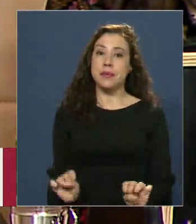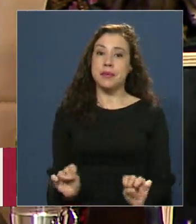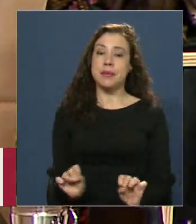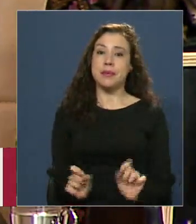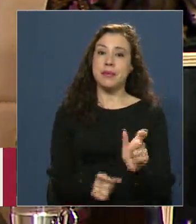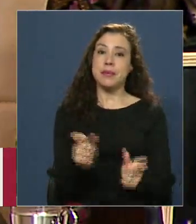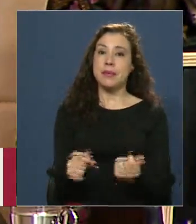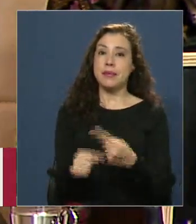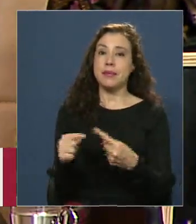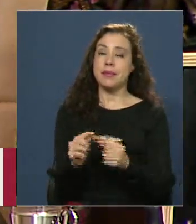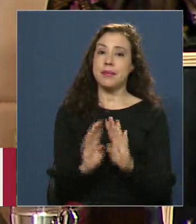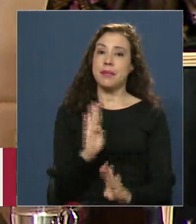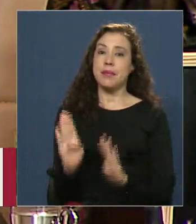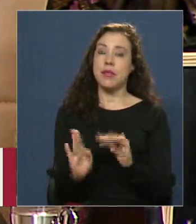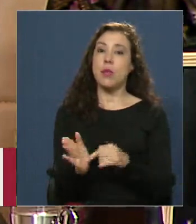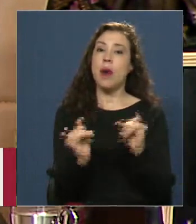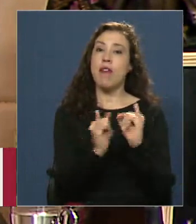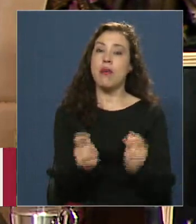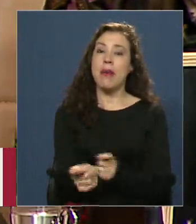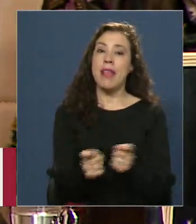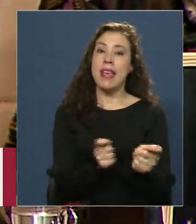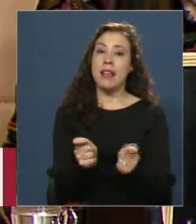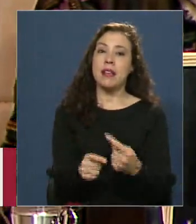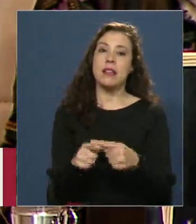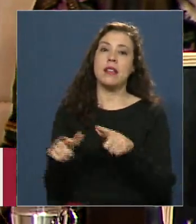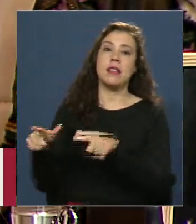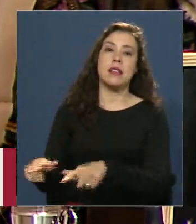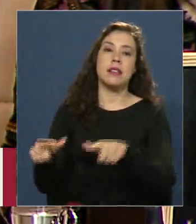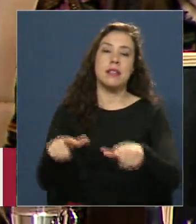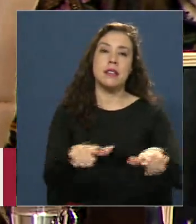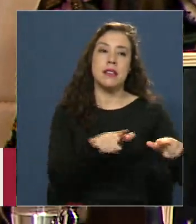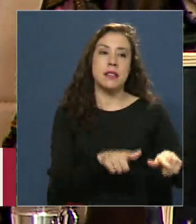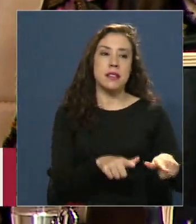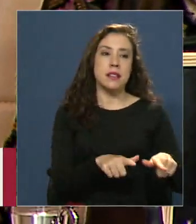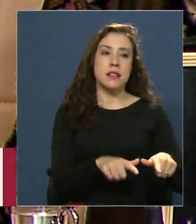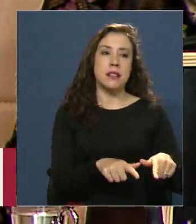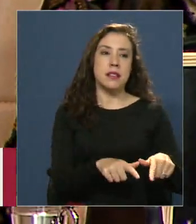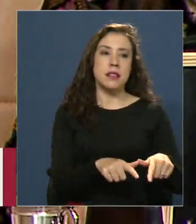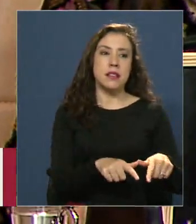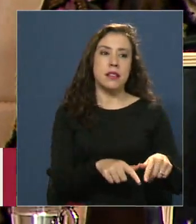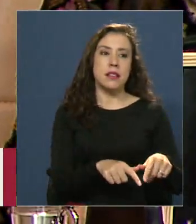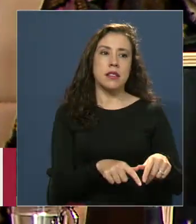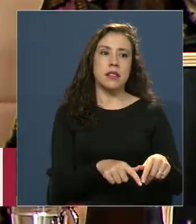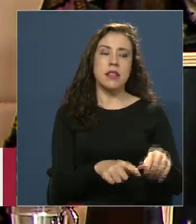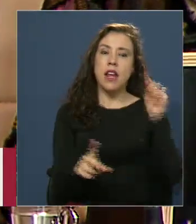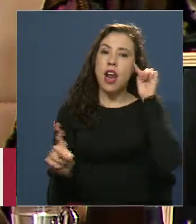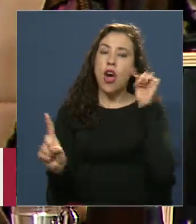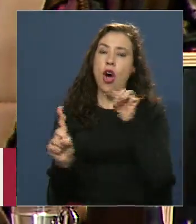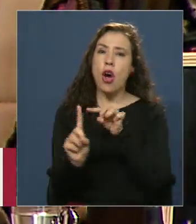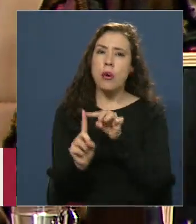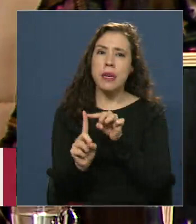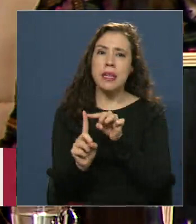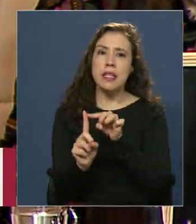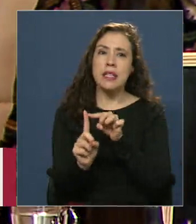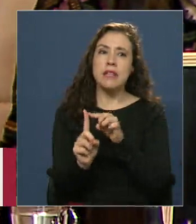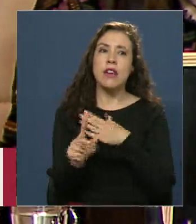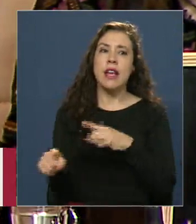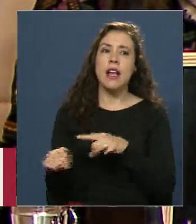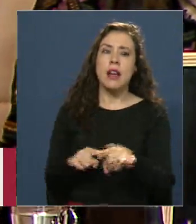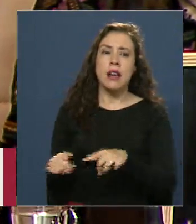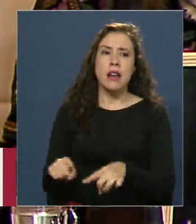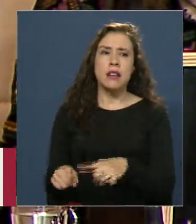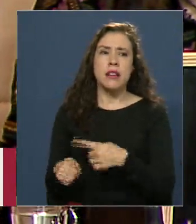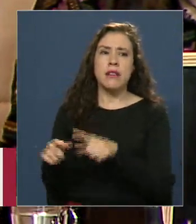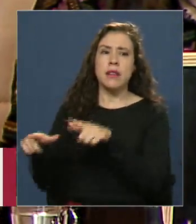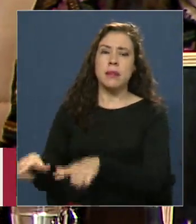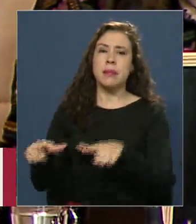media protegida es un modelo de gestión intersectorial, como dijimos, presidente, cuyo propósito es coordinar